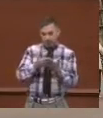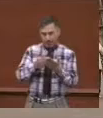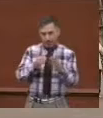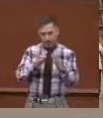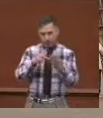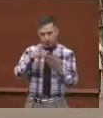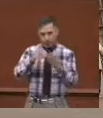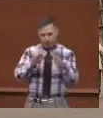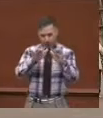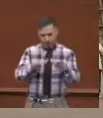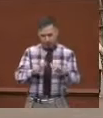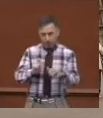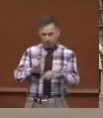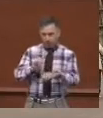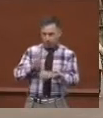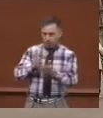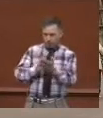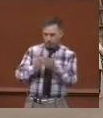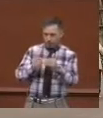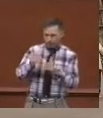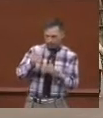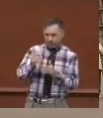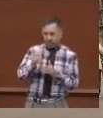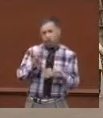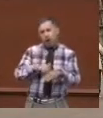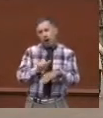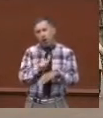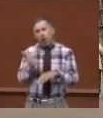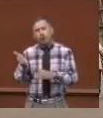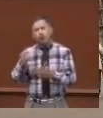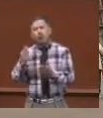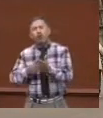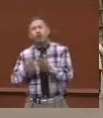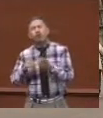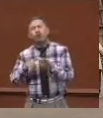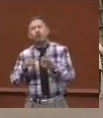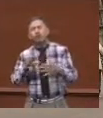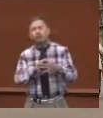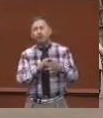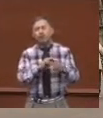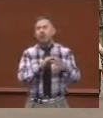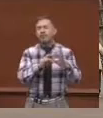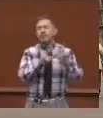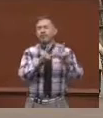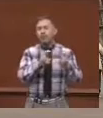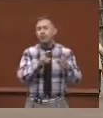este proyecto, se funda en el catálogo de sanciones que